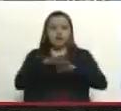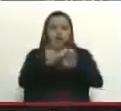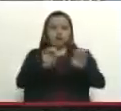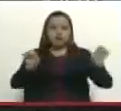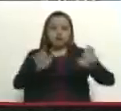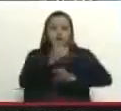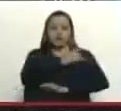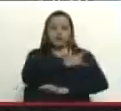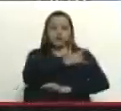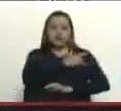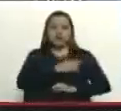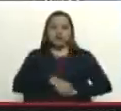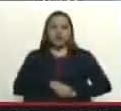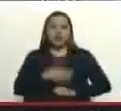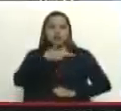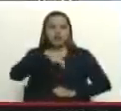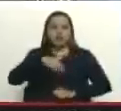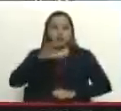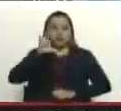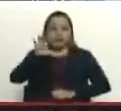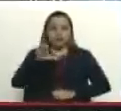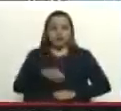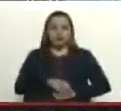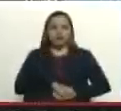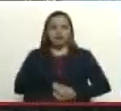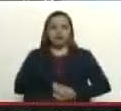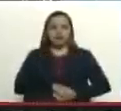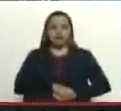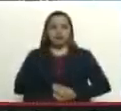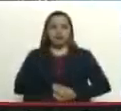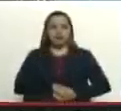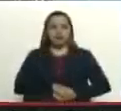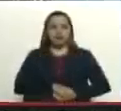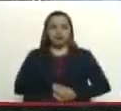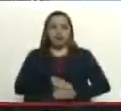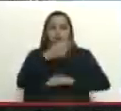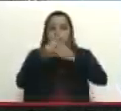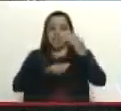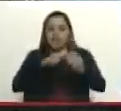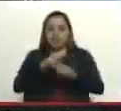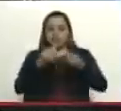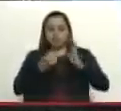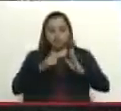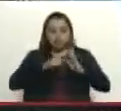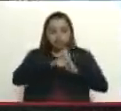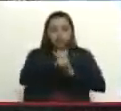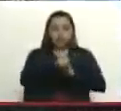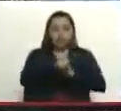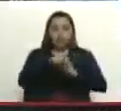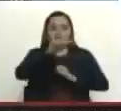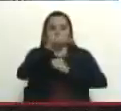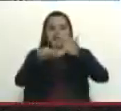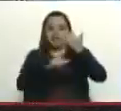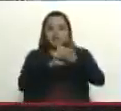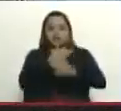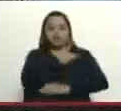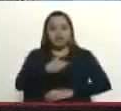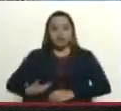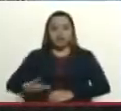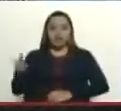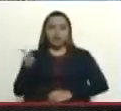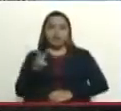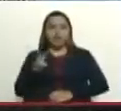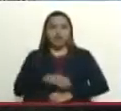Educación Universitaria de nuestro país. Son recibidos en este momento por la vicepresidenta ejecutiva de la